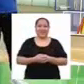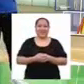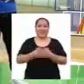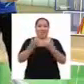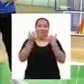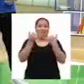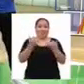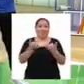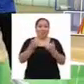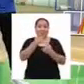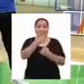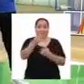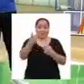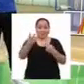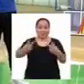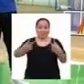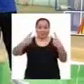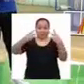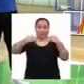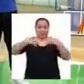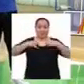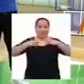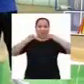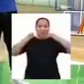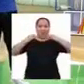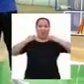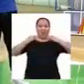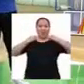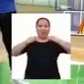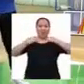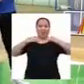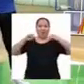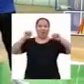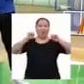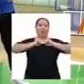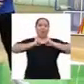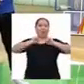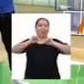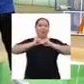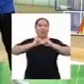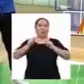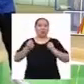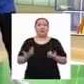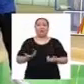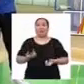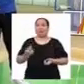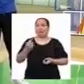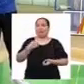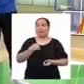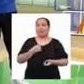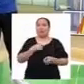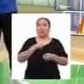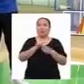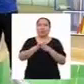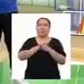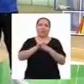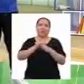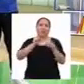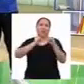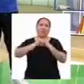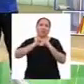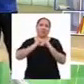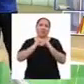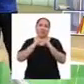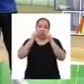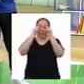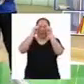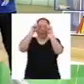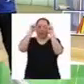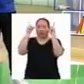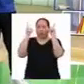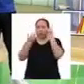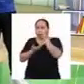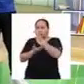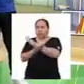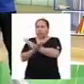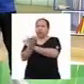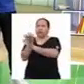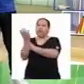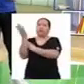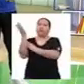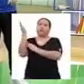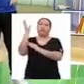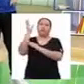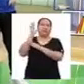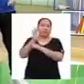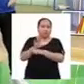Hoy, como verán, he venido con ropa de deporte, porque he estado haciendo ejercicios desde que me levanté. Estoy dándole